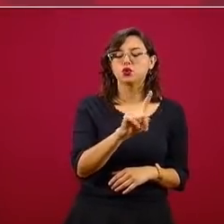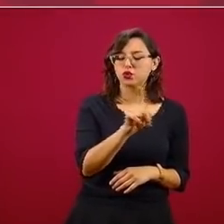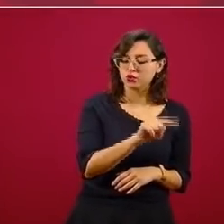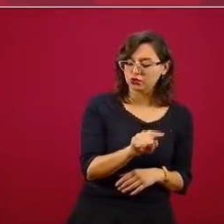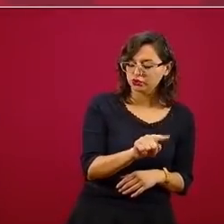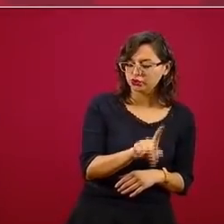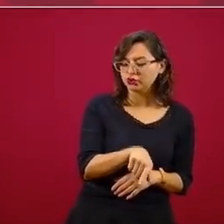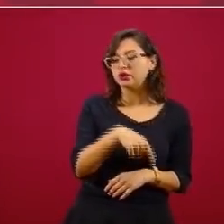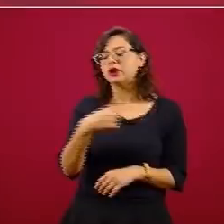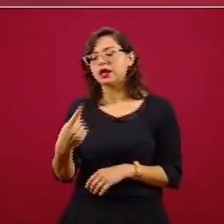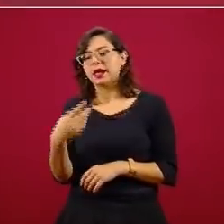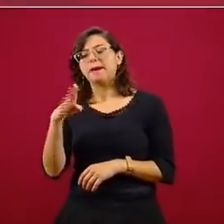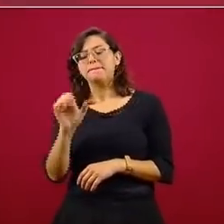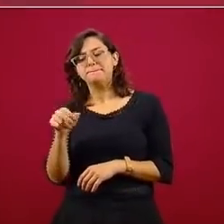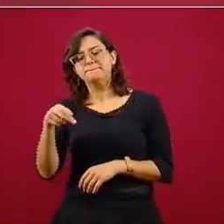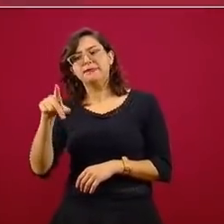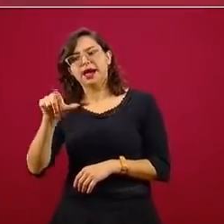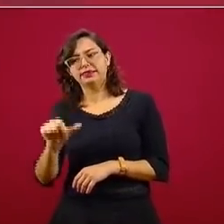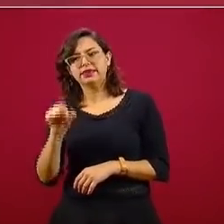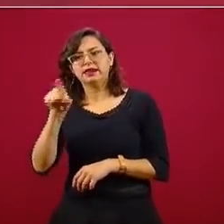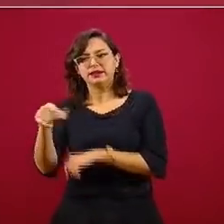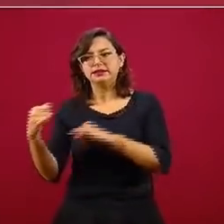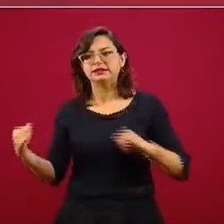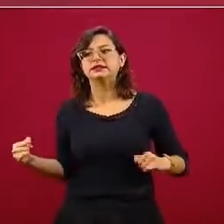instituciones que serán las que harán